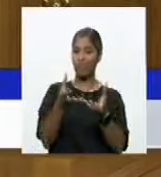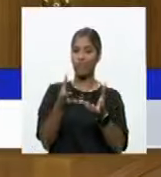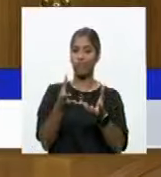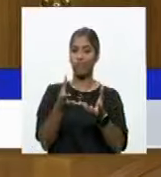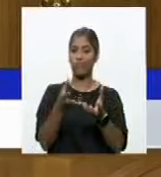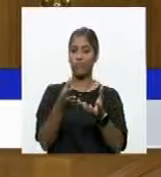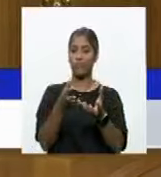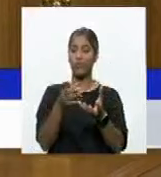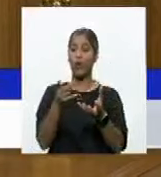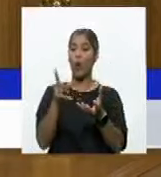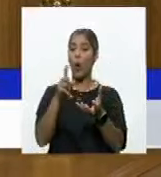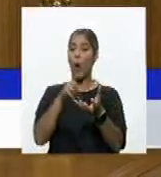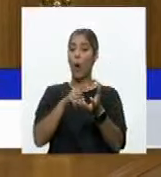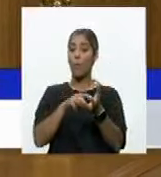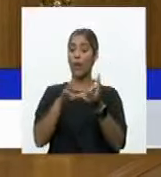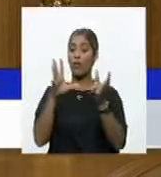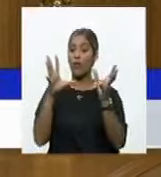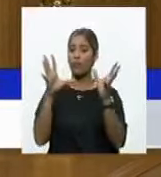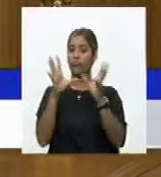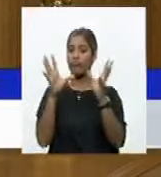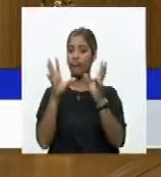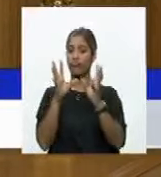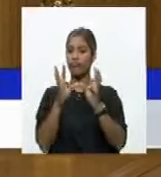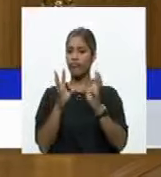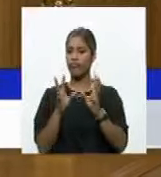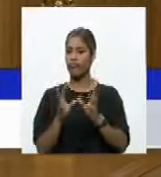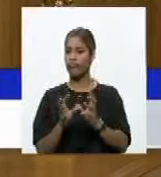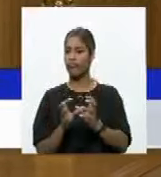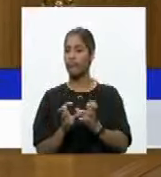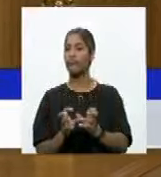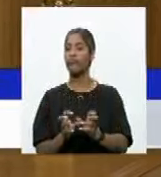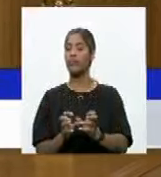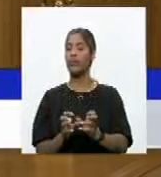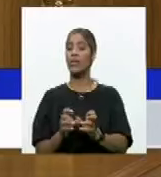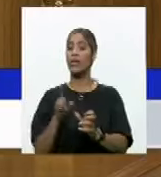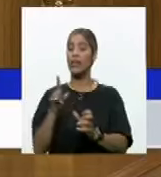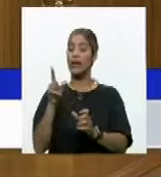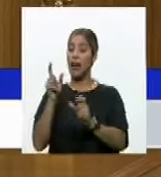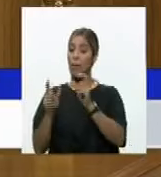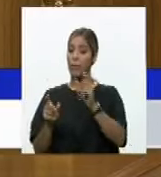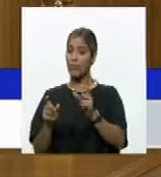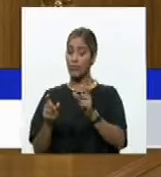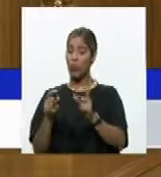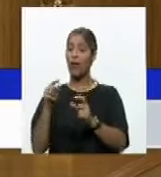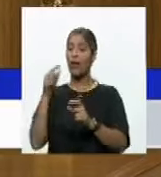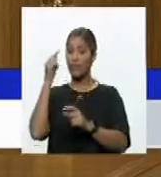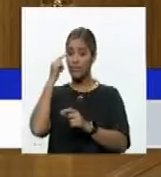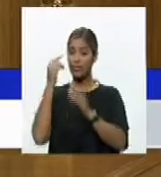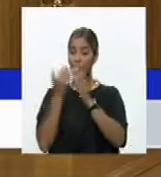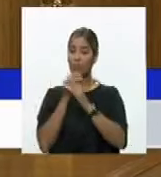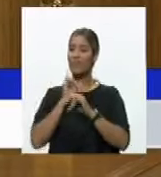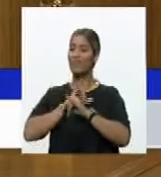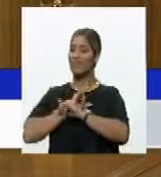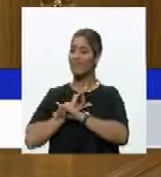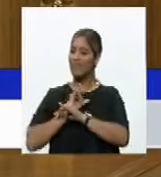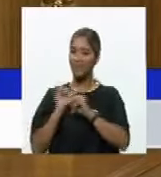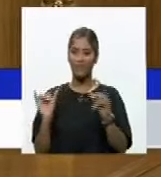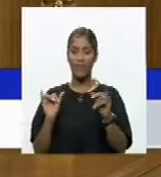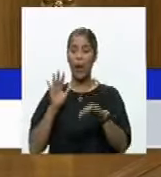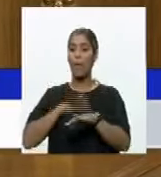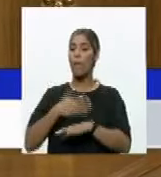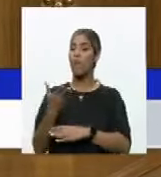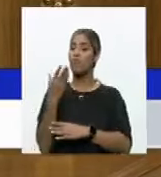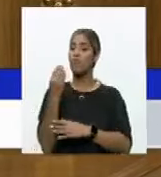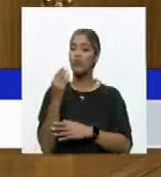sea totalmente desinflado, y creo que lo desinflado de ese globo de engaño ya basta, porque